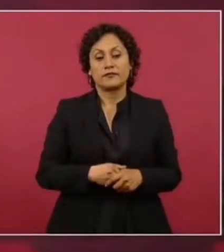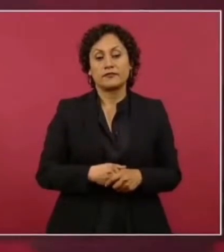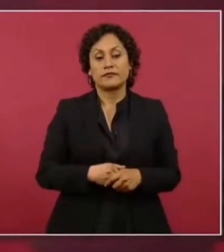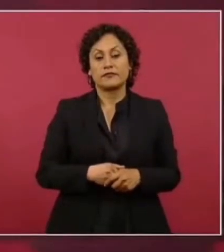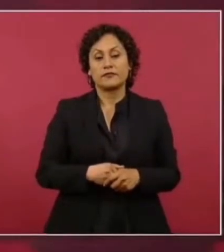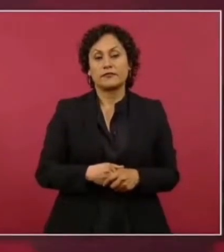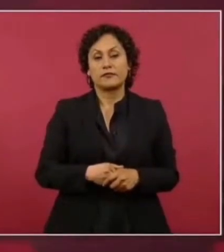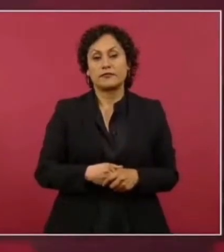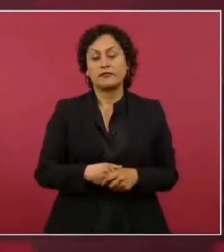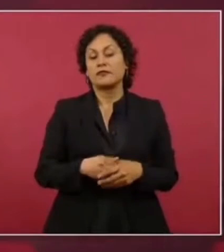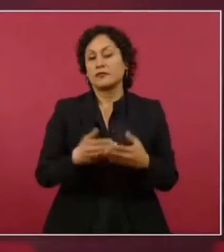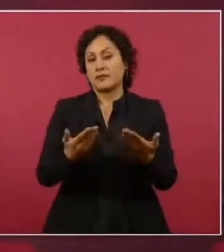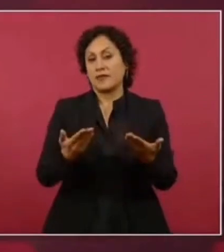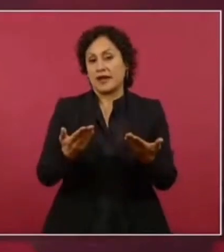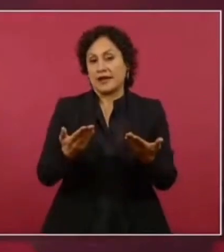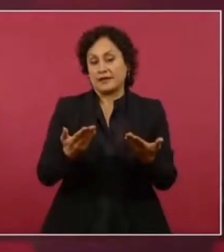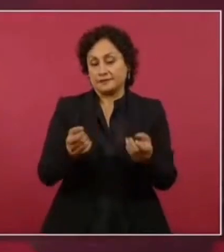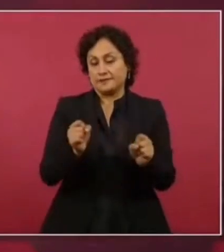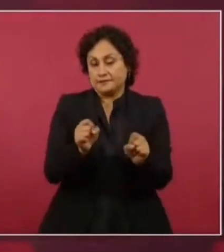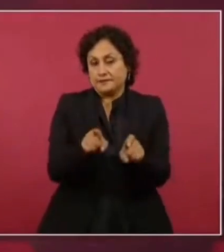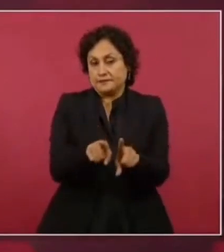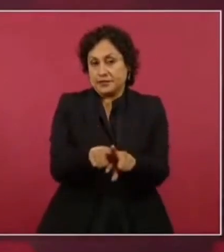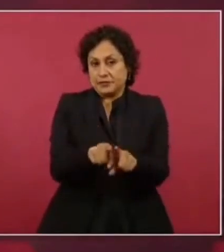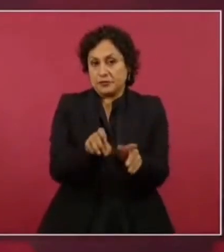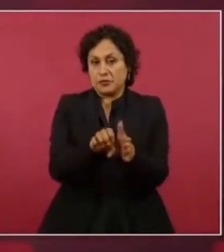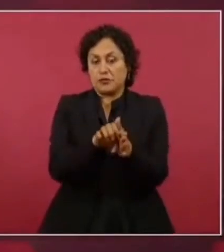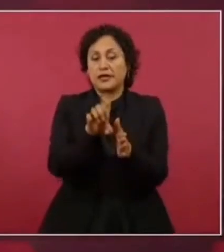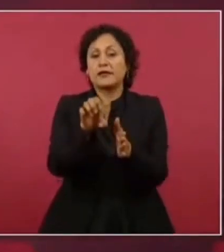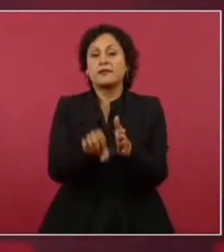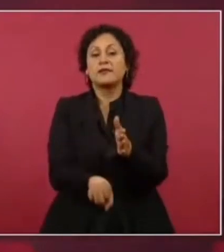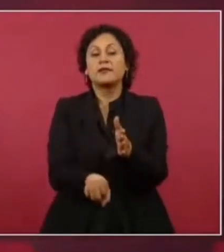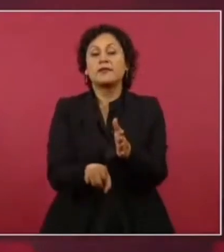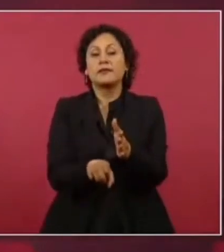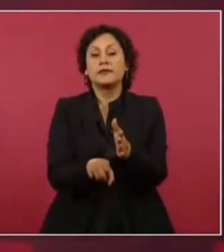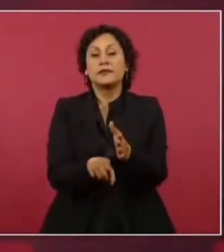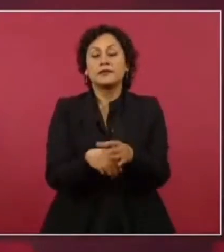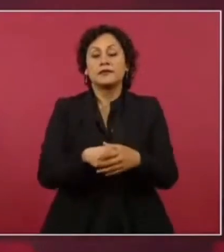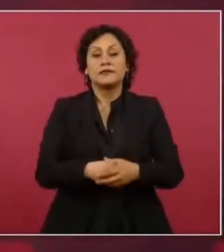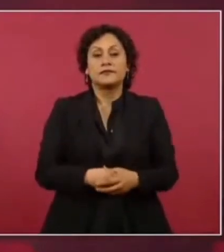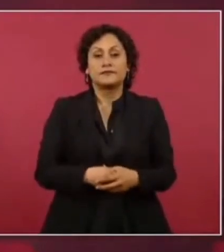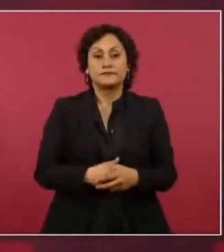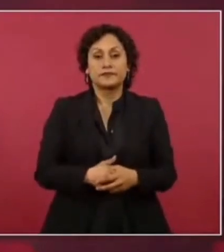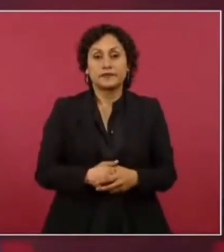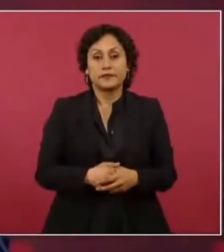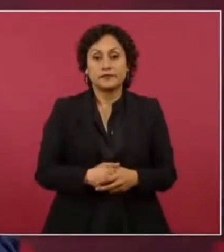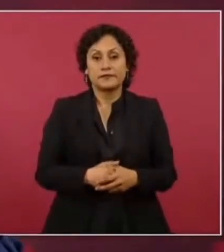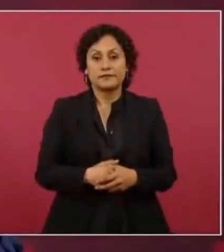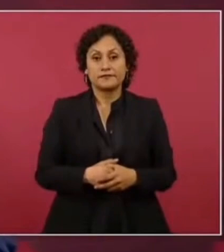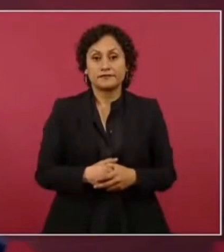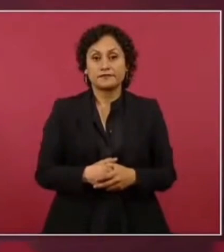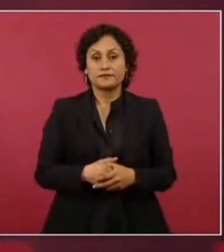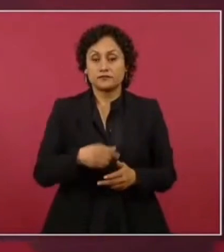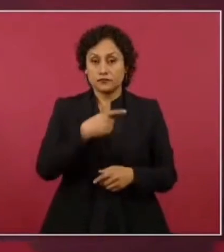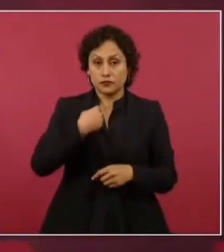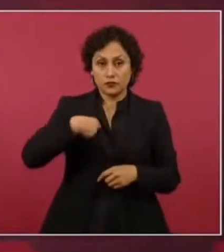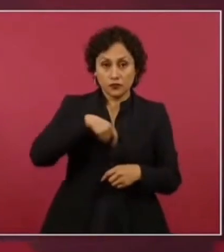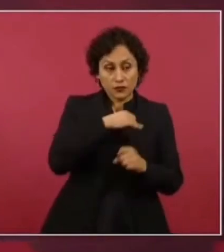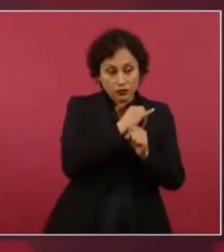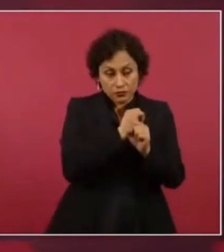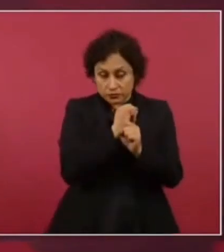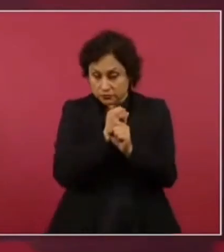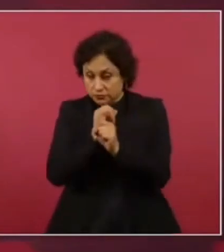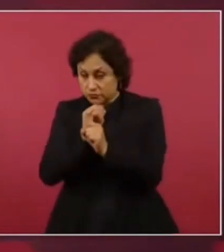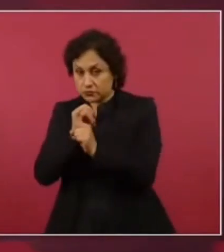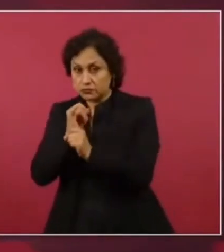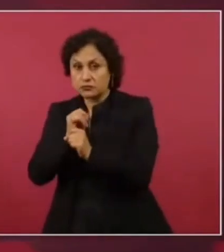entre las cosas que están haciendo para que por sobredosis no pierdan la vida